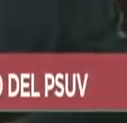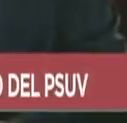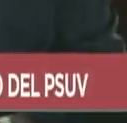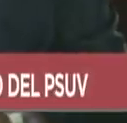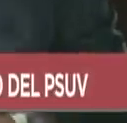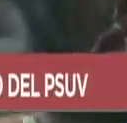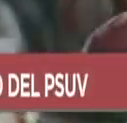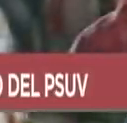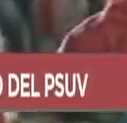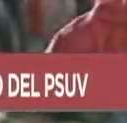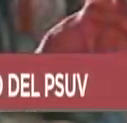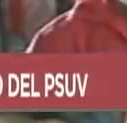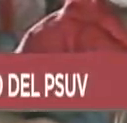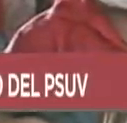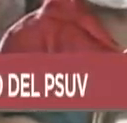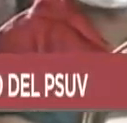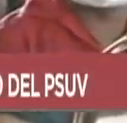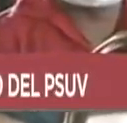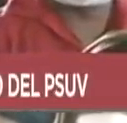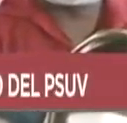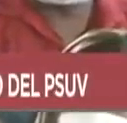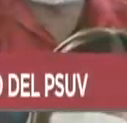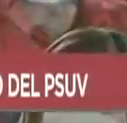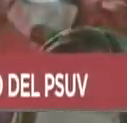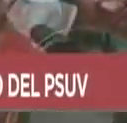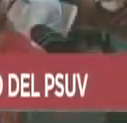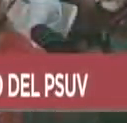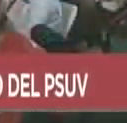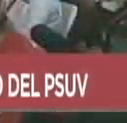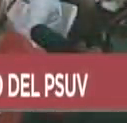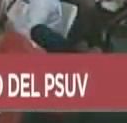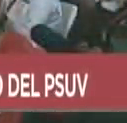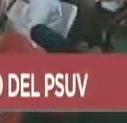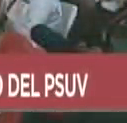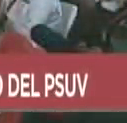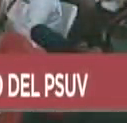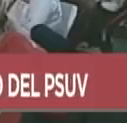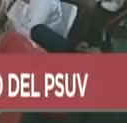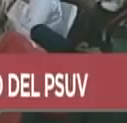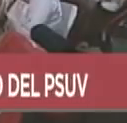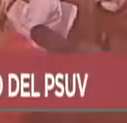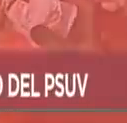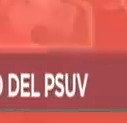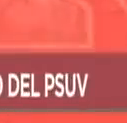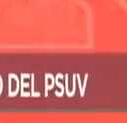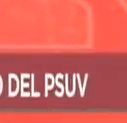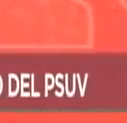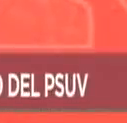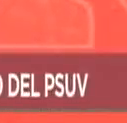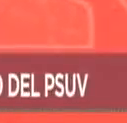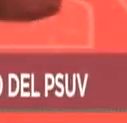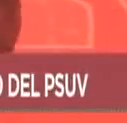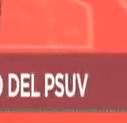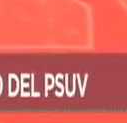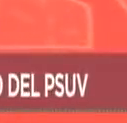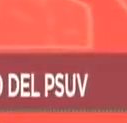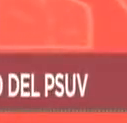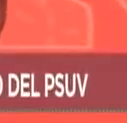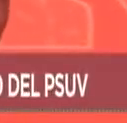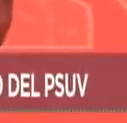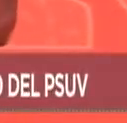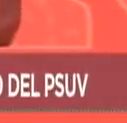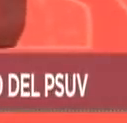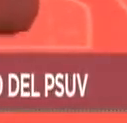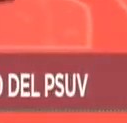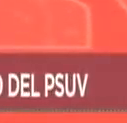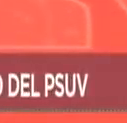del Partido Socialista Unido de Venezuela, le presentaremos esas conclusiones. Entonces, como quiera que